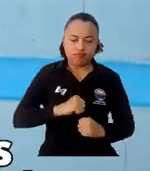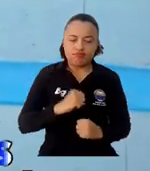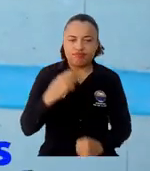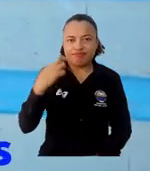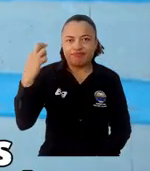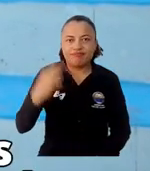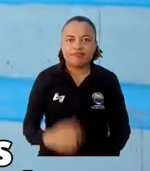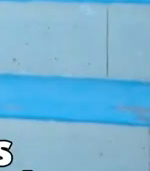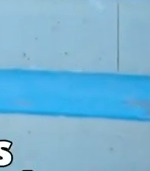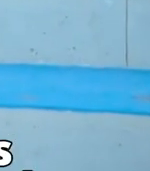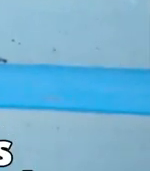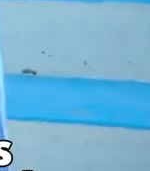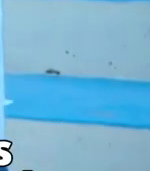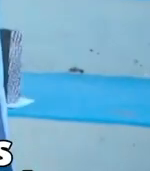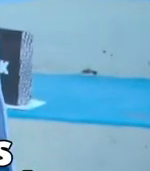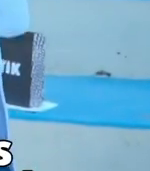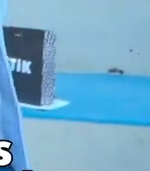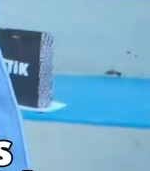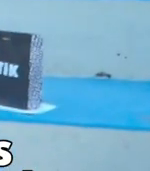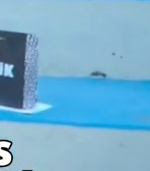ahí.